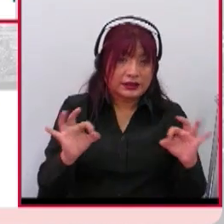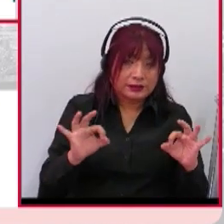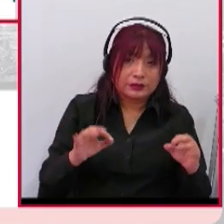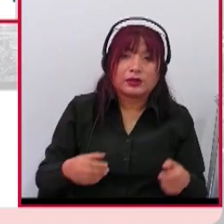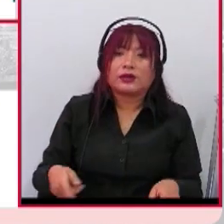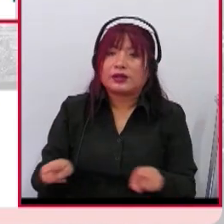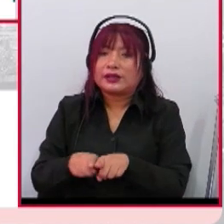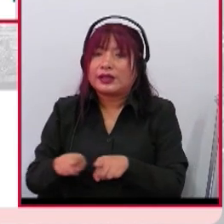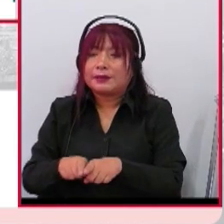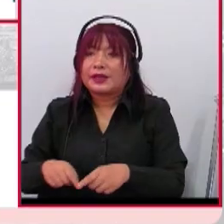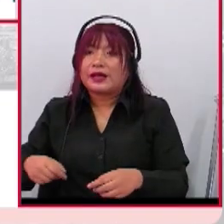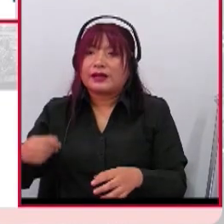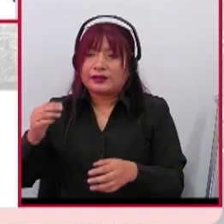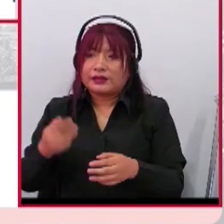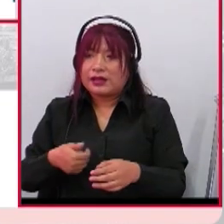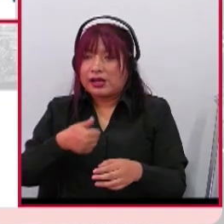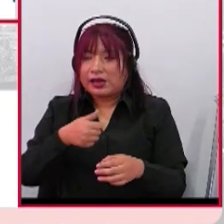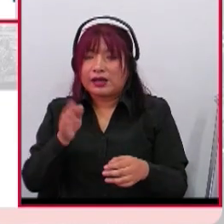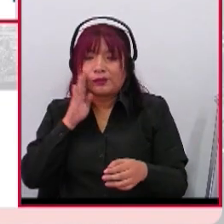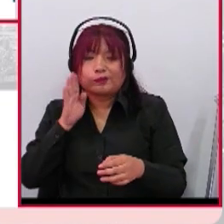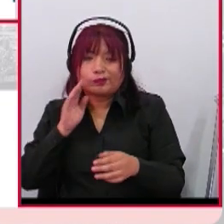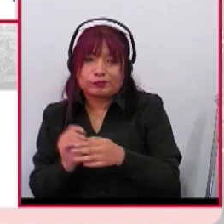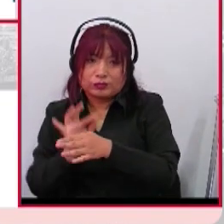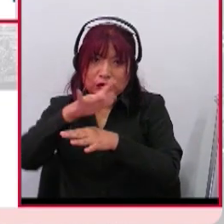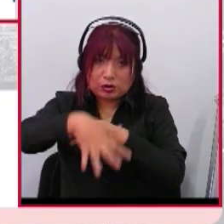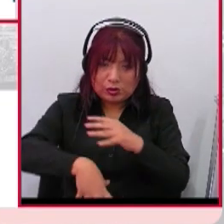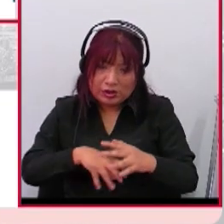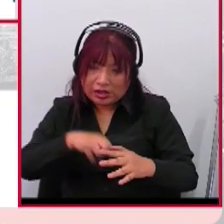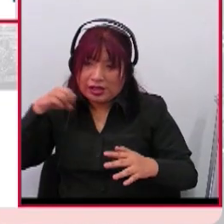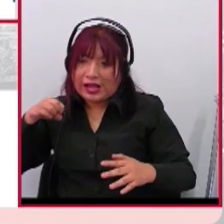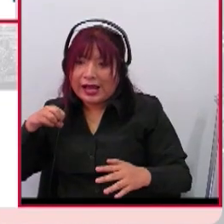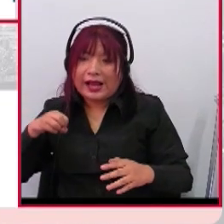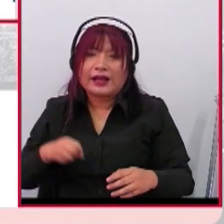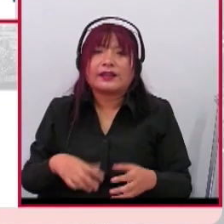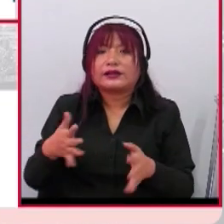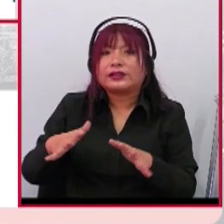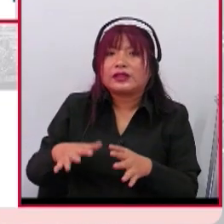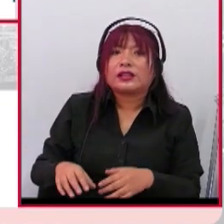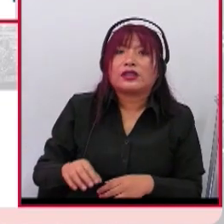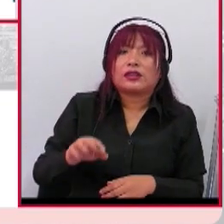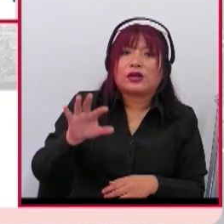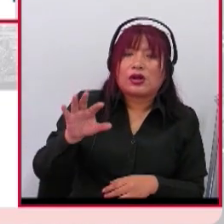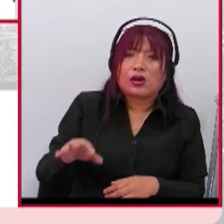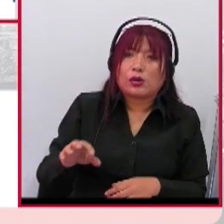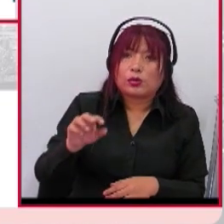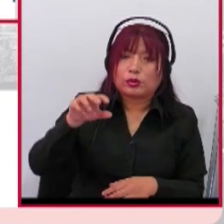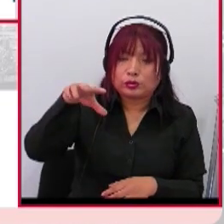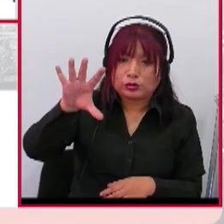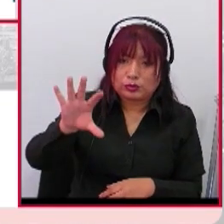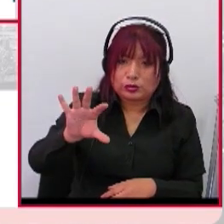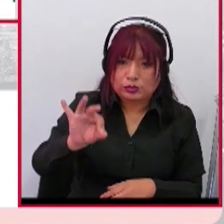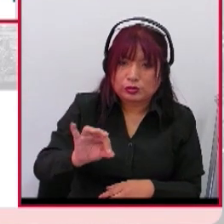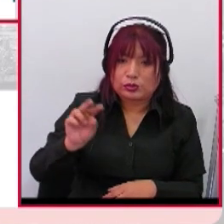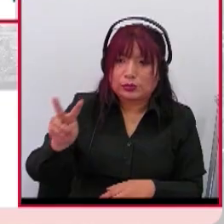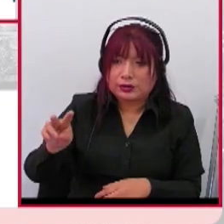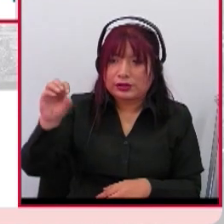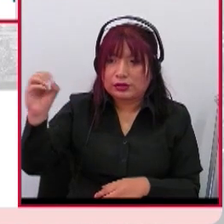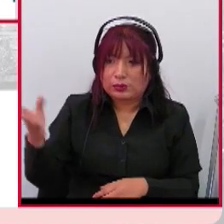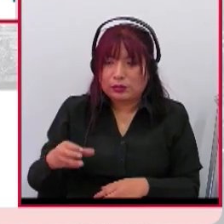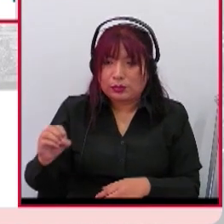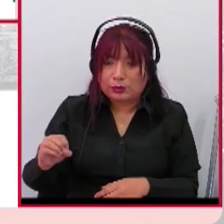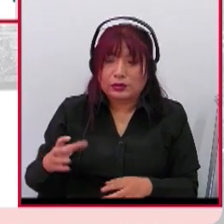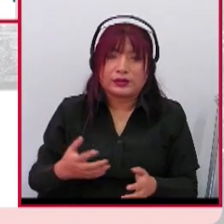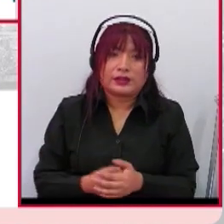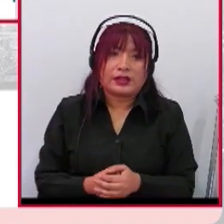Como pueden ver en esta parte, tuvimos al inicio, y era obvio tener